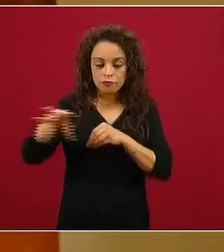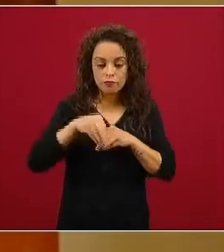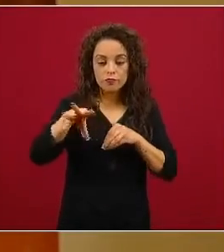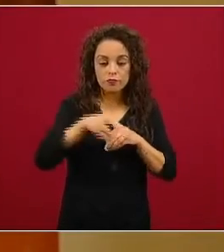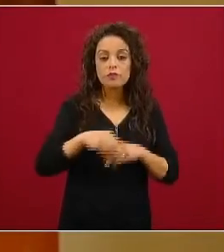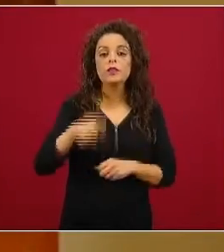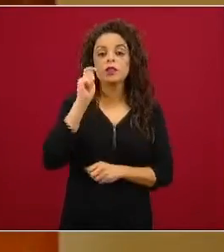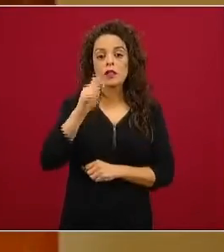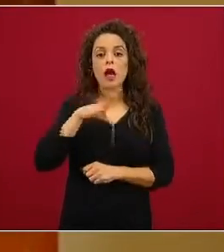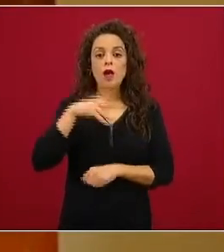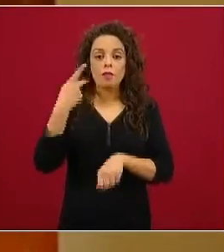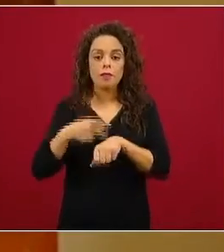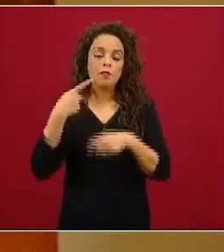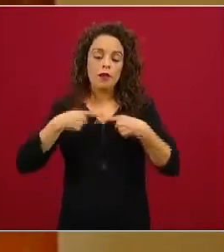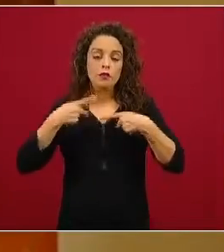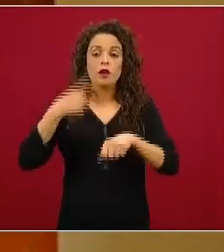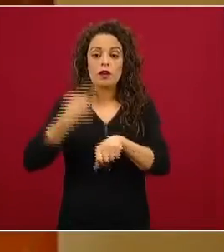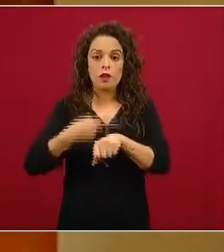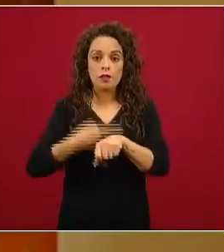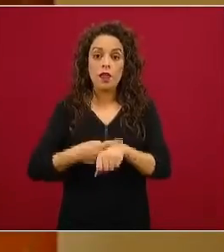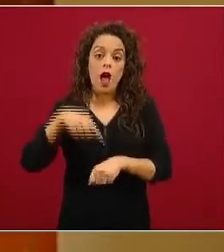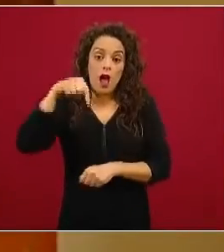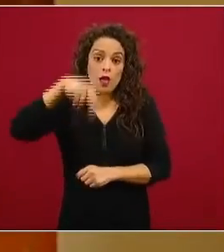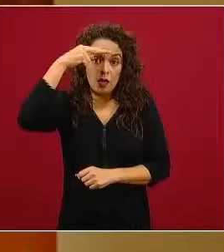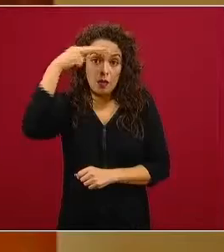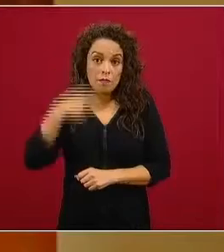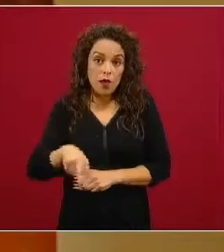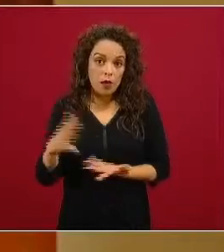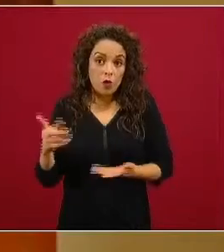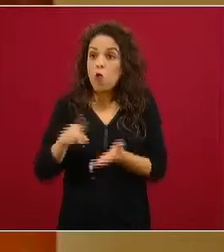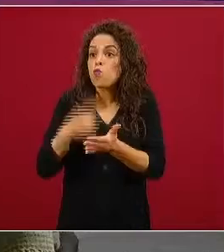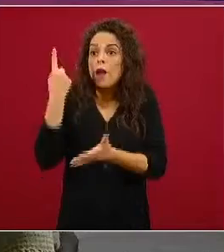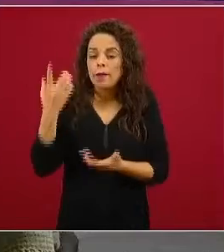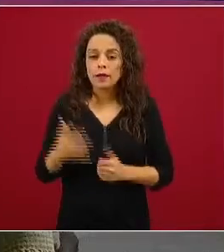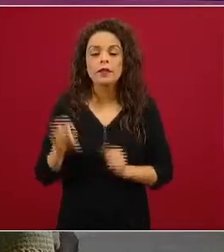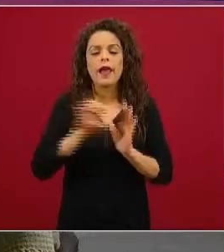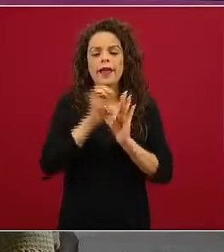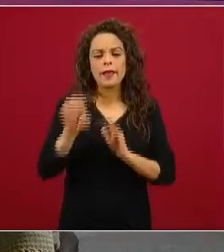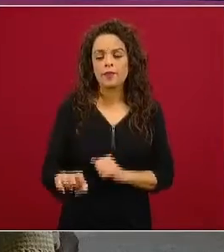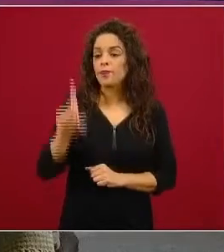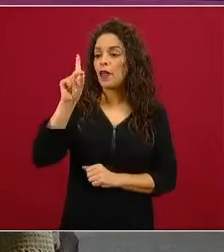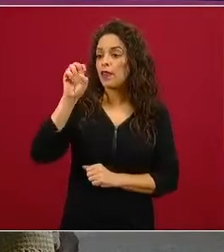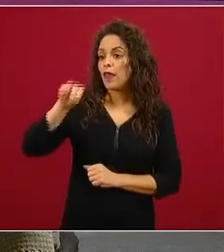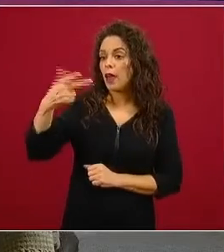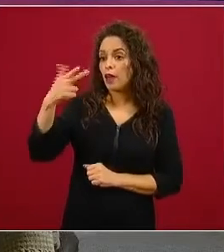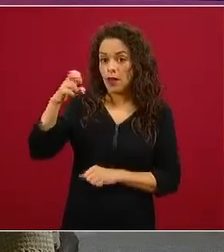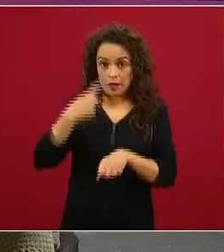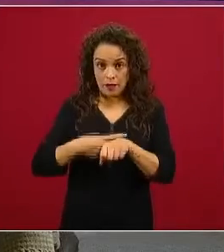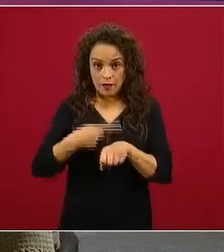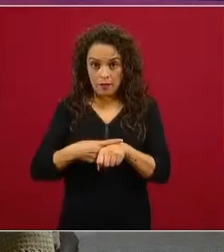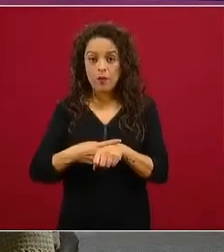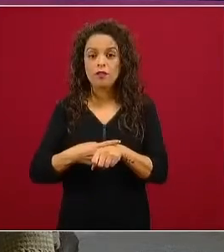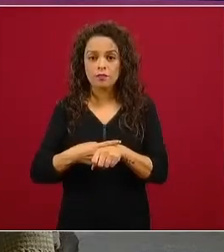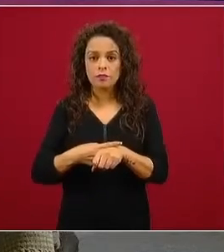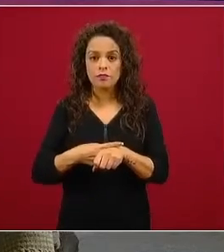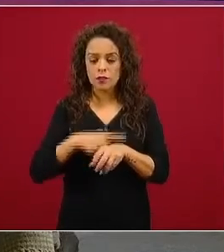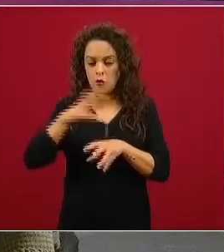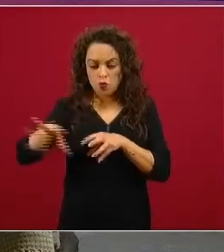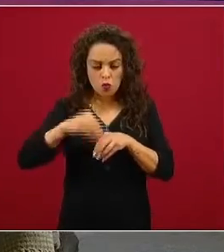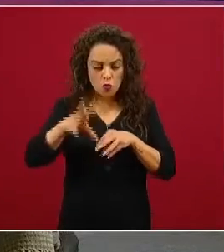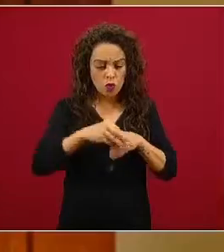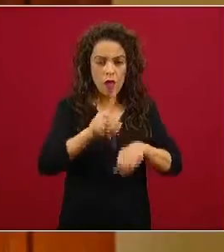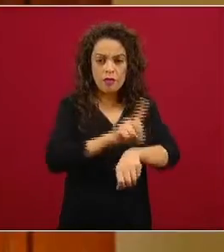primero, que ocurrió el 27 de febrero y fue confirmado la madrugada del 28 de febrero, siempre uno va a encontrar un